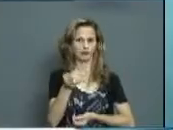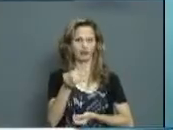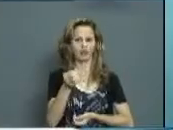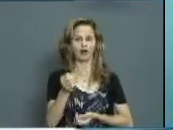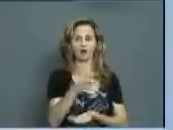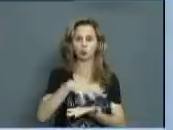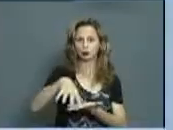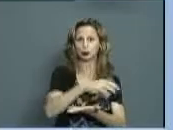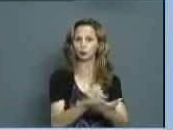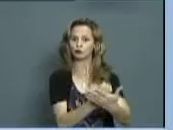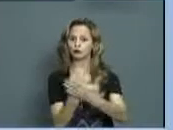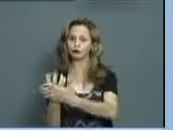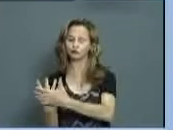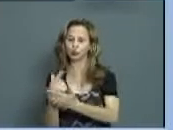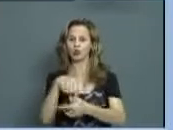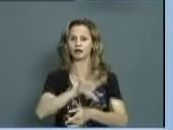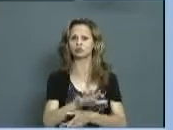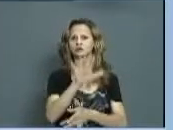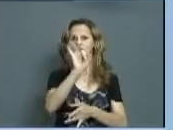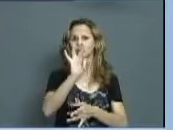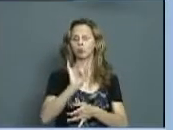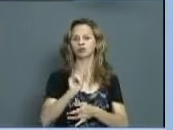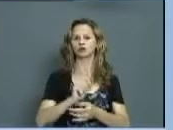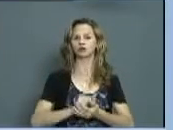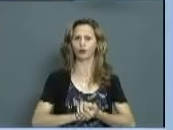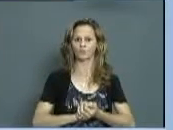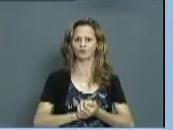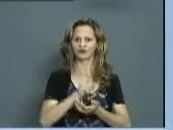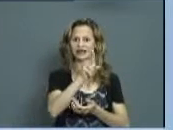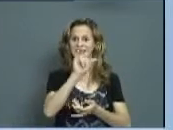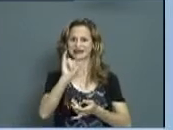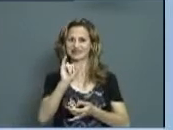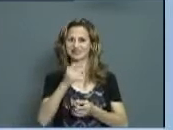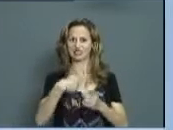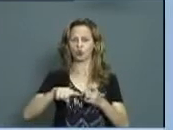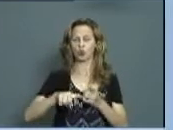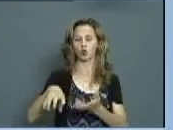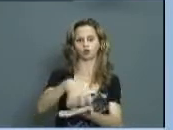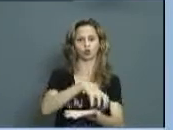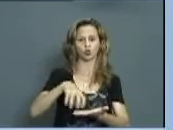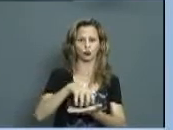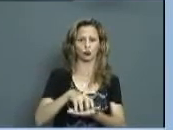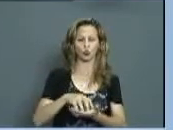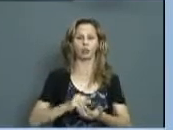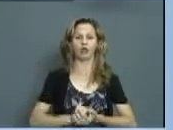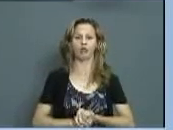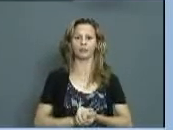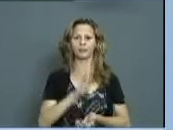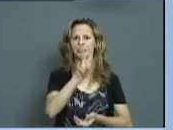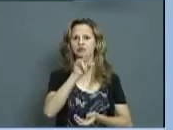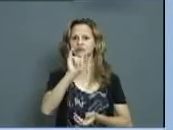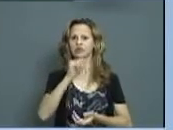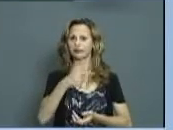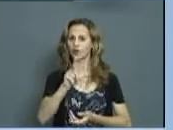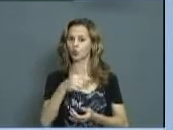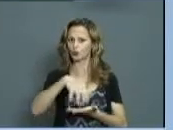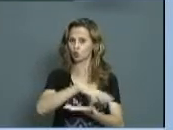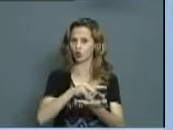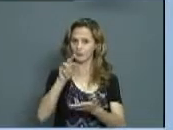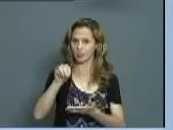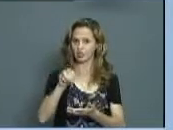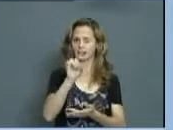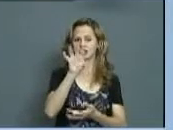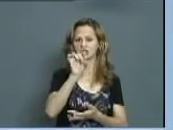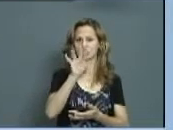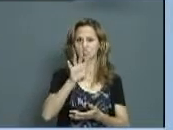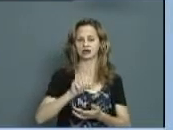51 diagnosticados, área de salud 8 de noviembre, 16 pacientes con la enfermedad. Área de salud, 26 de julio, 15 casos